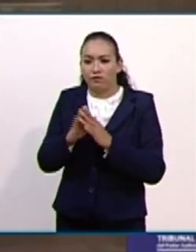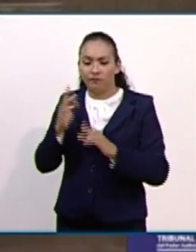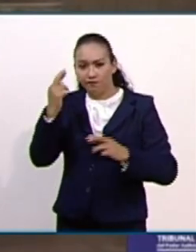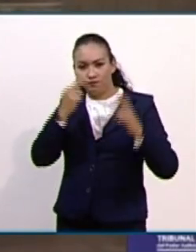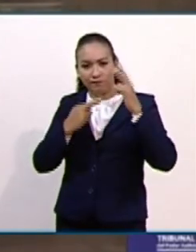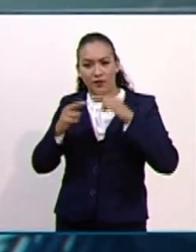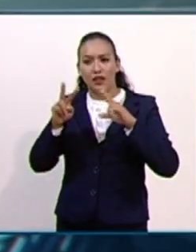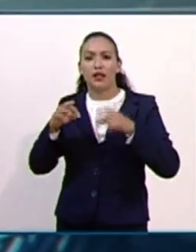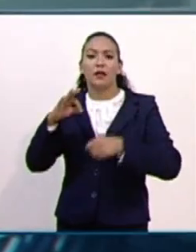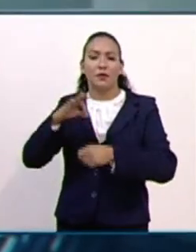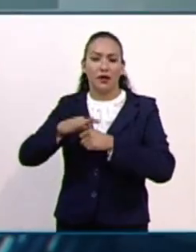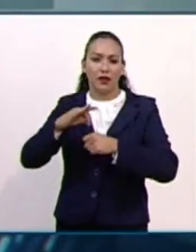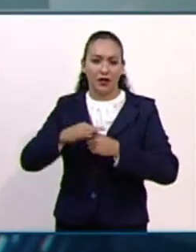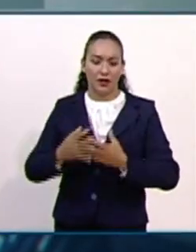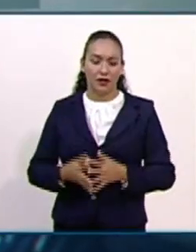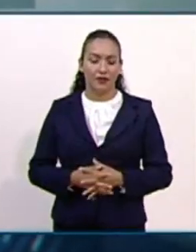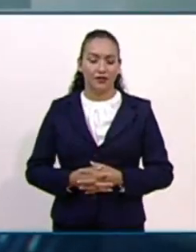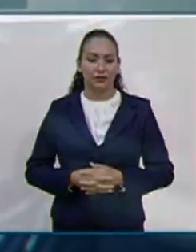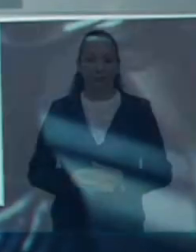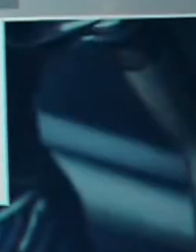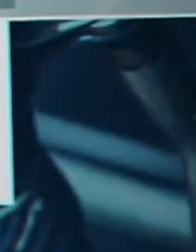electoral.